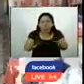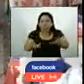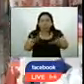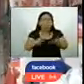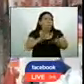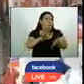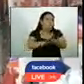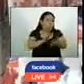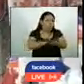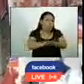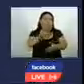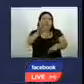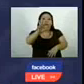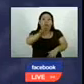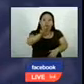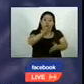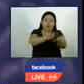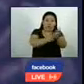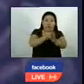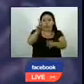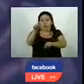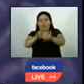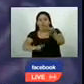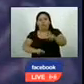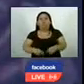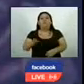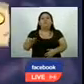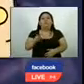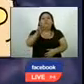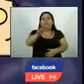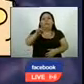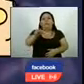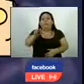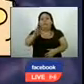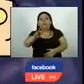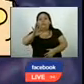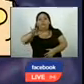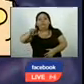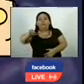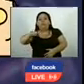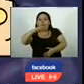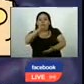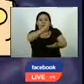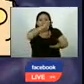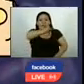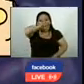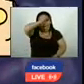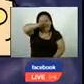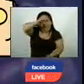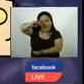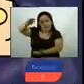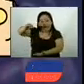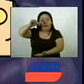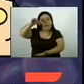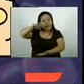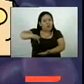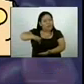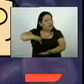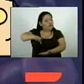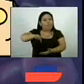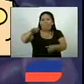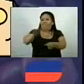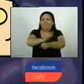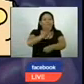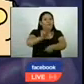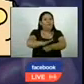precio accesible, que es a 3 por $1. El Salvador produce 2.025.000 quintales de frijol, una cantidad que no suple